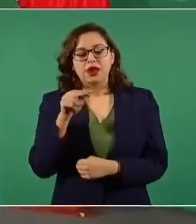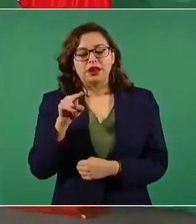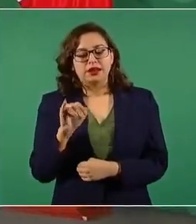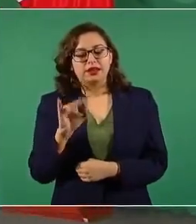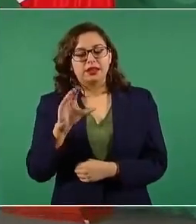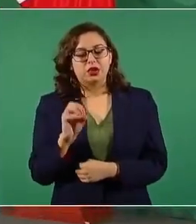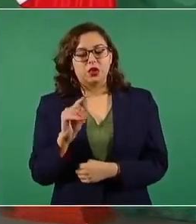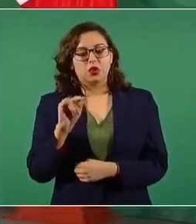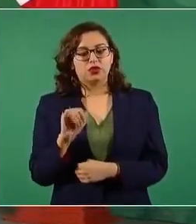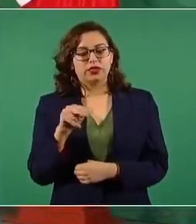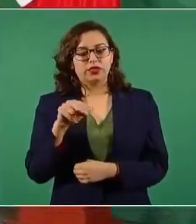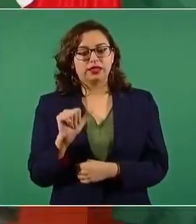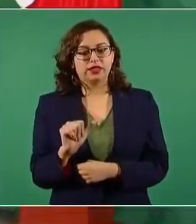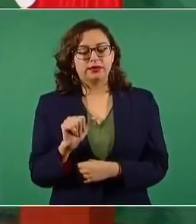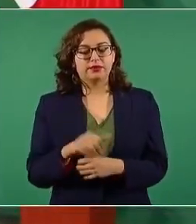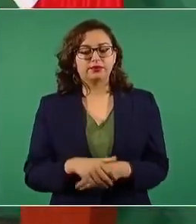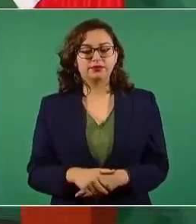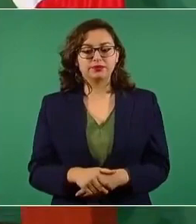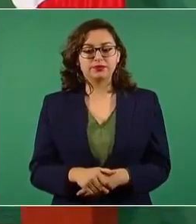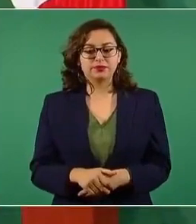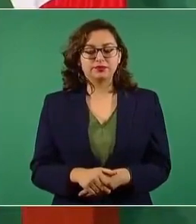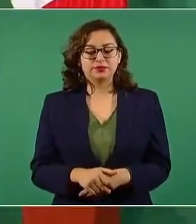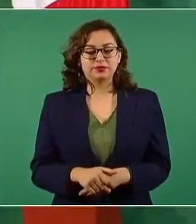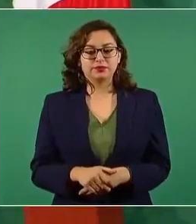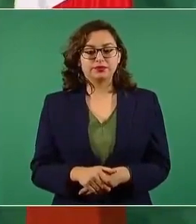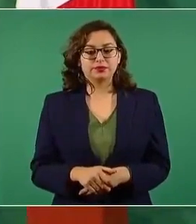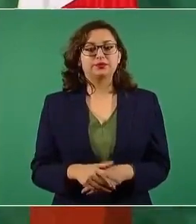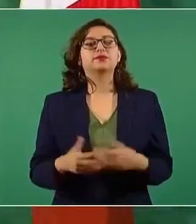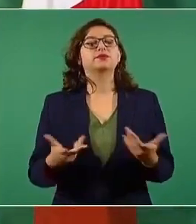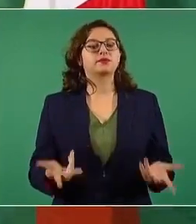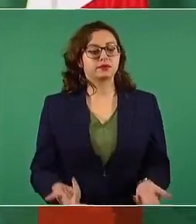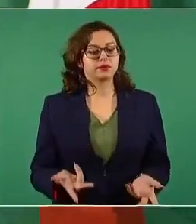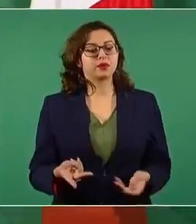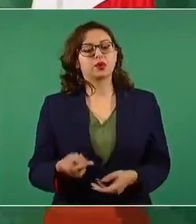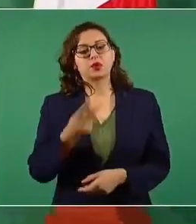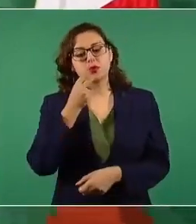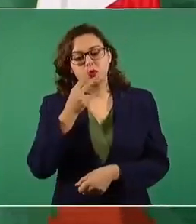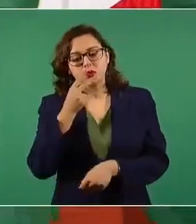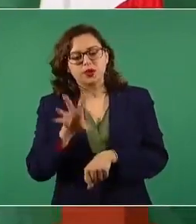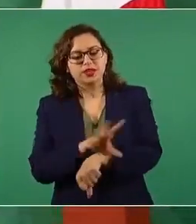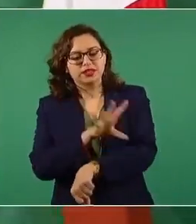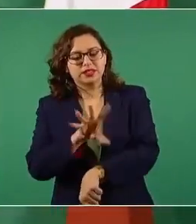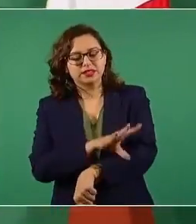Pero se conocen como Cigarrillos electrónicos o cigarros electrónicos.